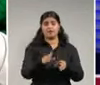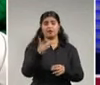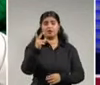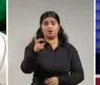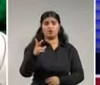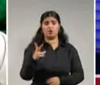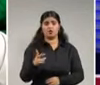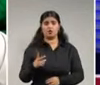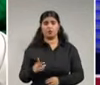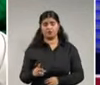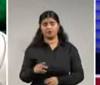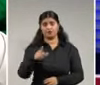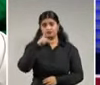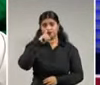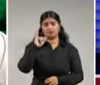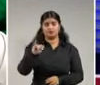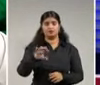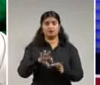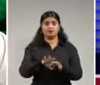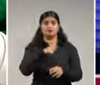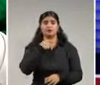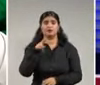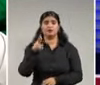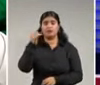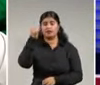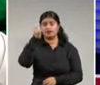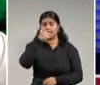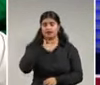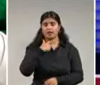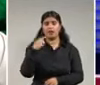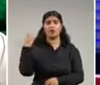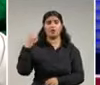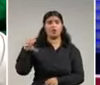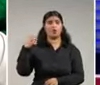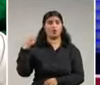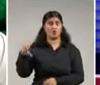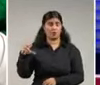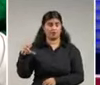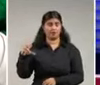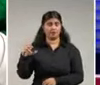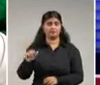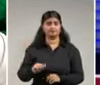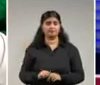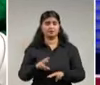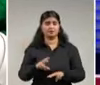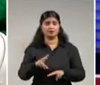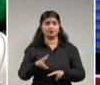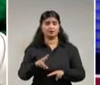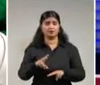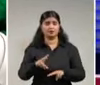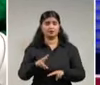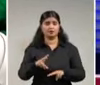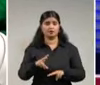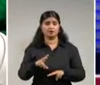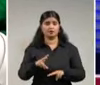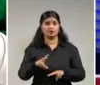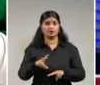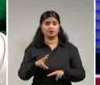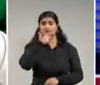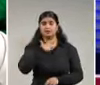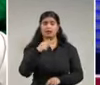Bahamas, Aruba, Guyana, Colombia, Polonia, Congo y Holanda 1 cada uno. Como ustedes